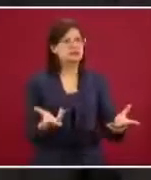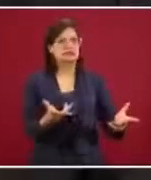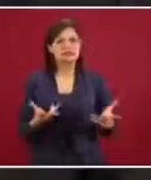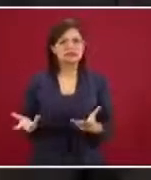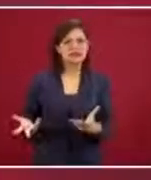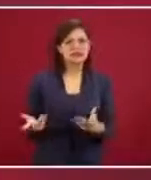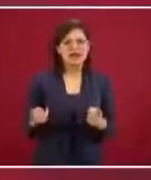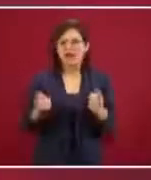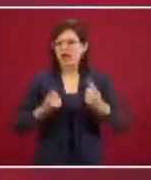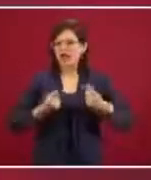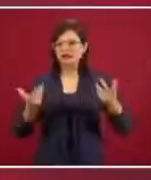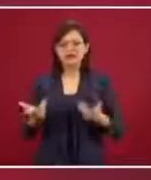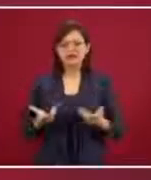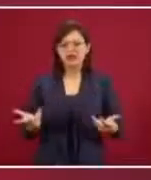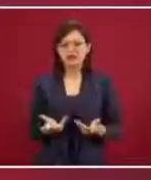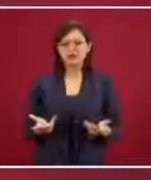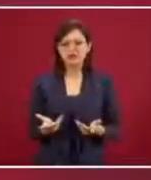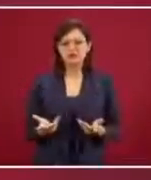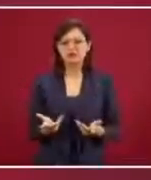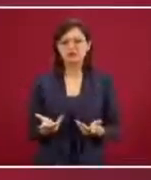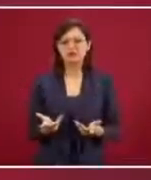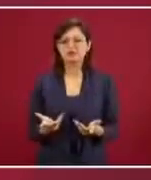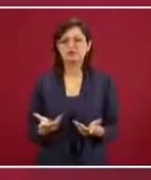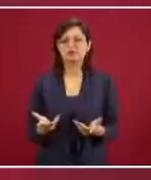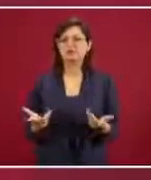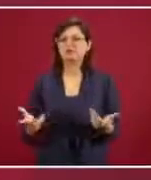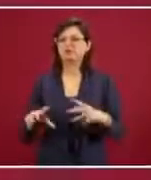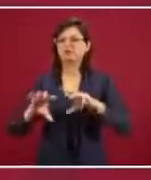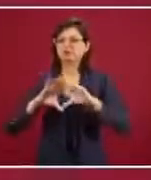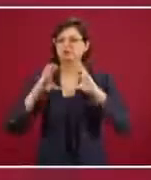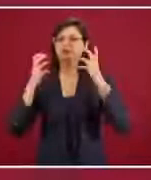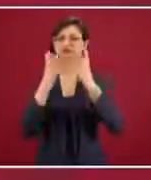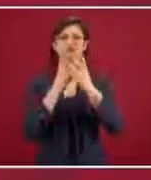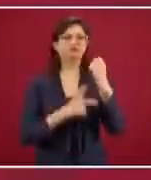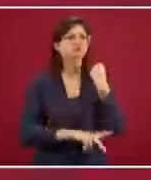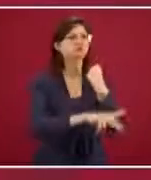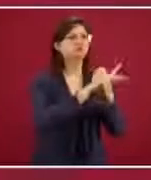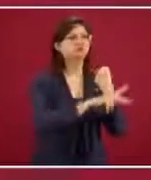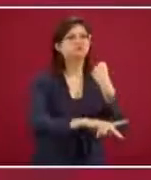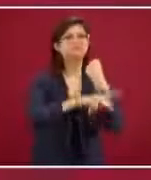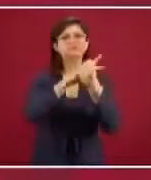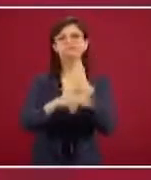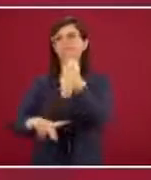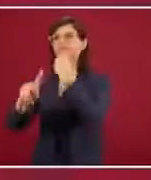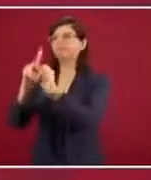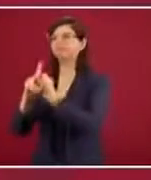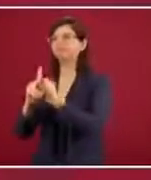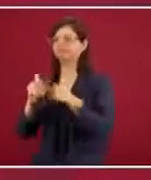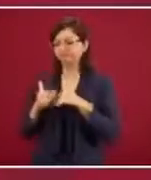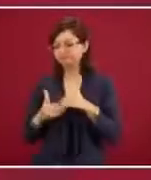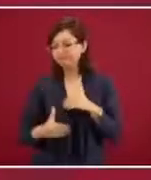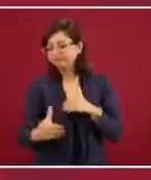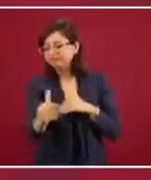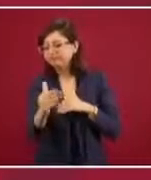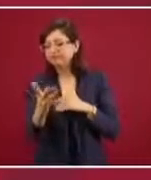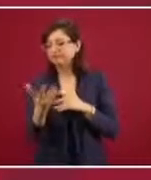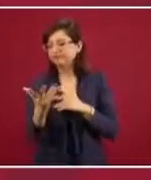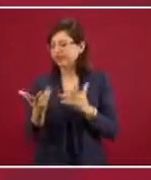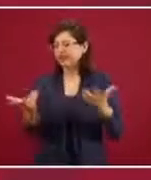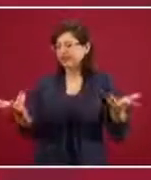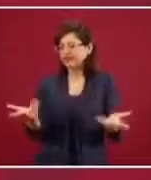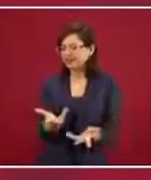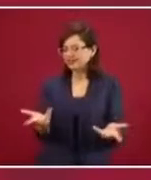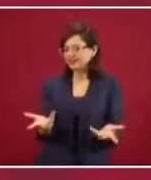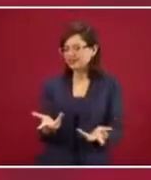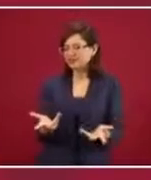en el marco del Concierto de las Naciones. ¿Qué hacemos ahora frente